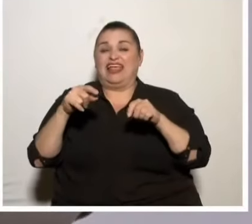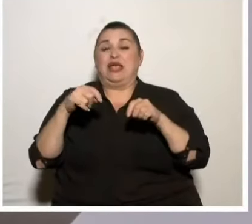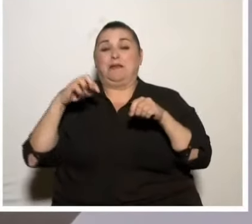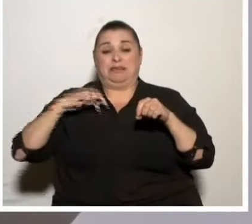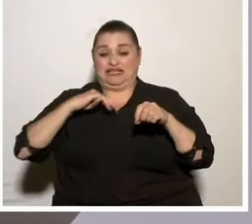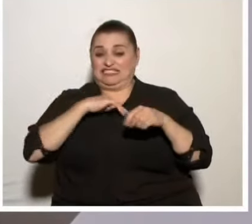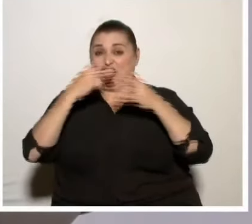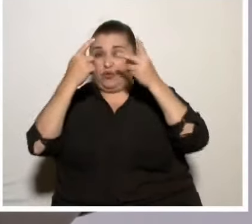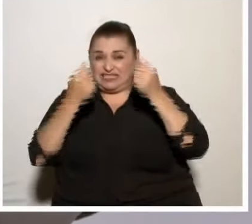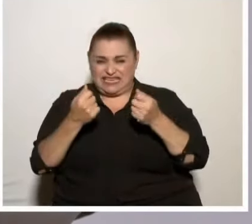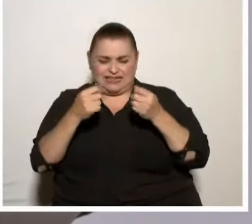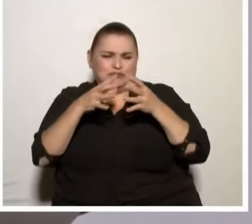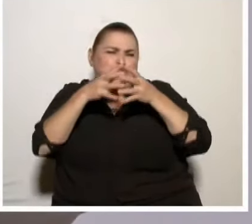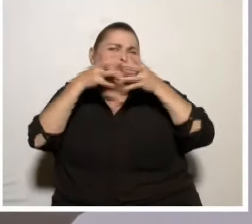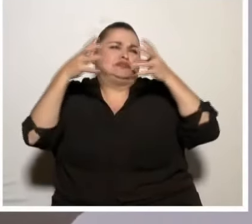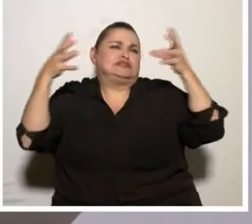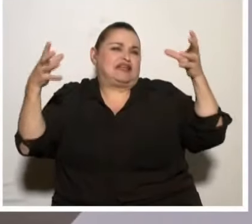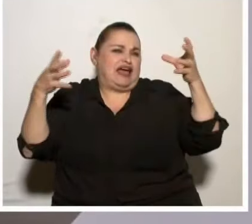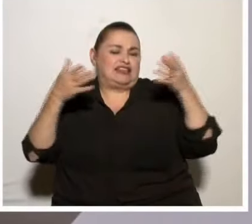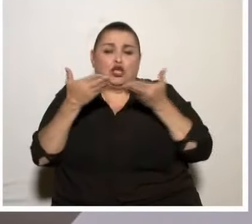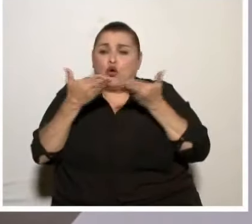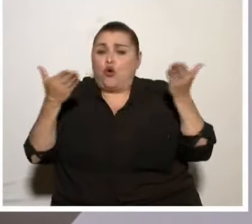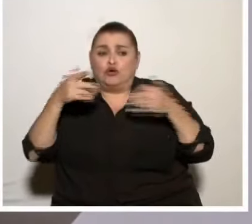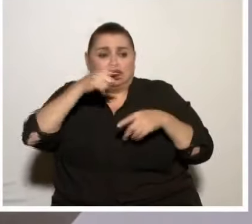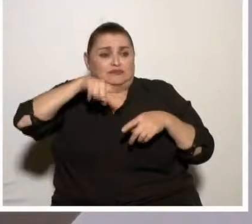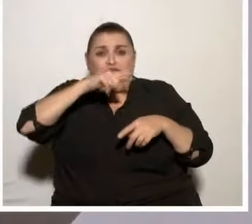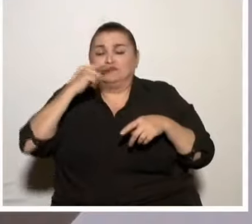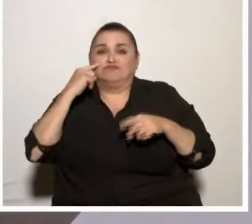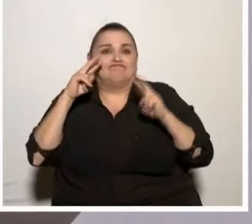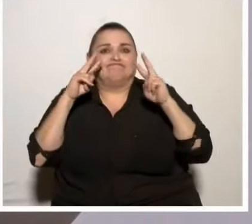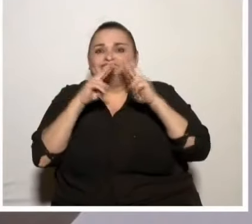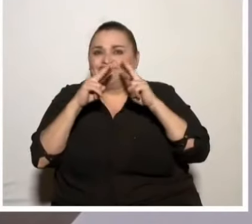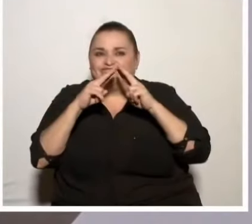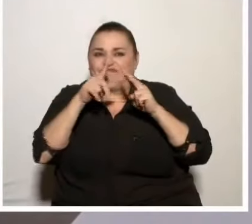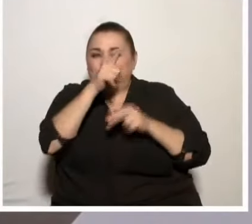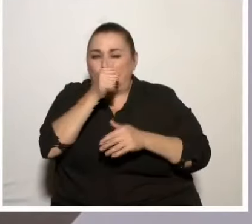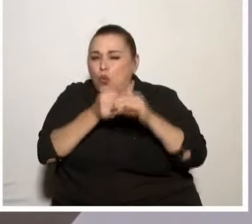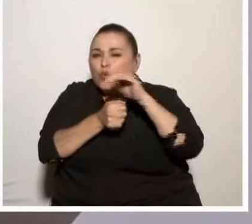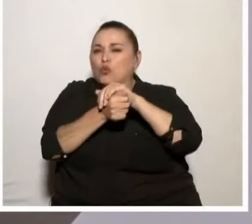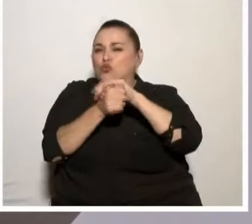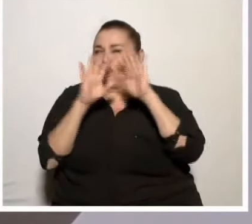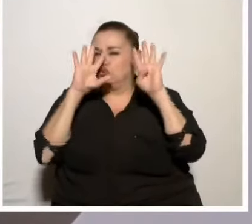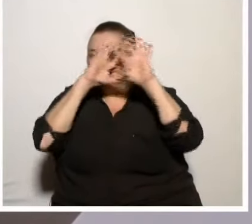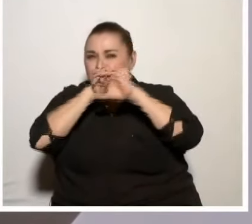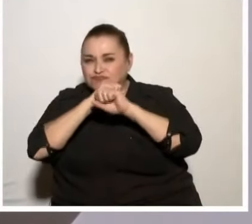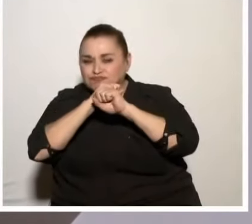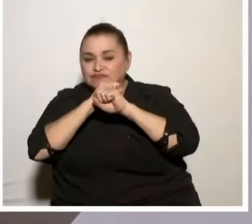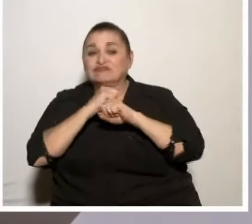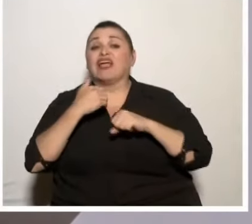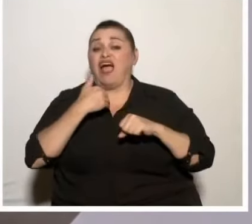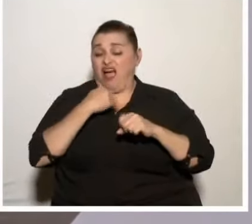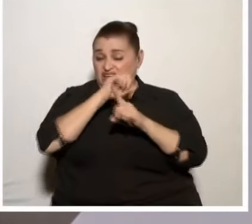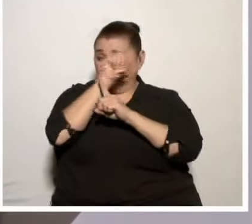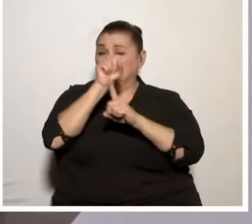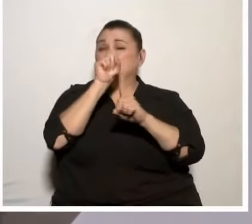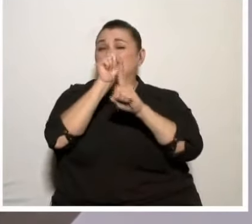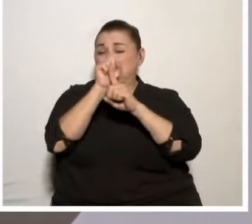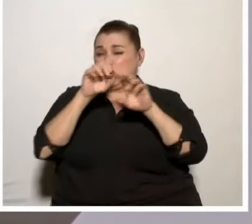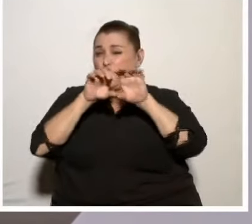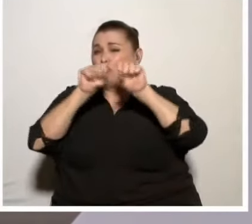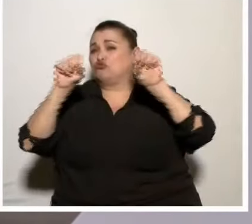enorme y cosas que todavía no conocemos y permanecen en la oscuridad. Hay una situación de